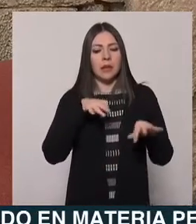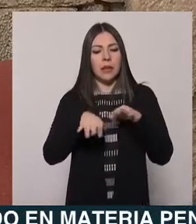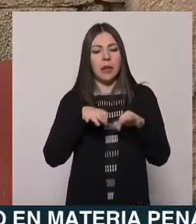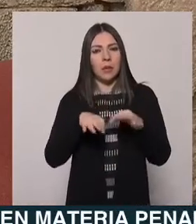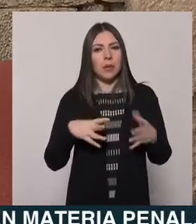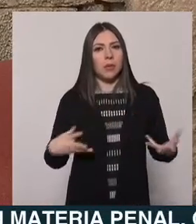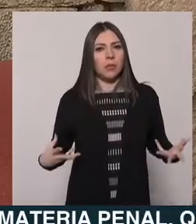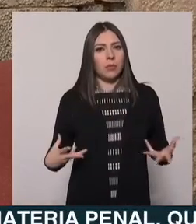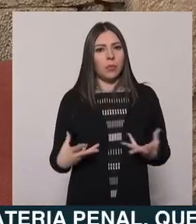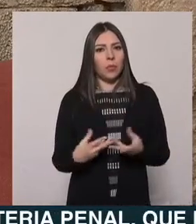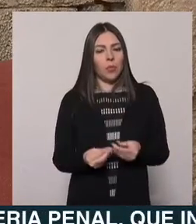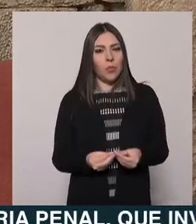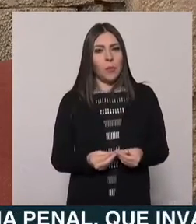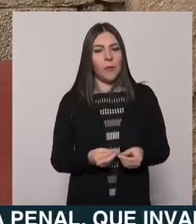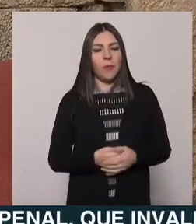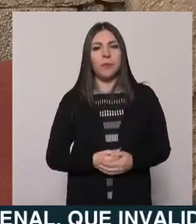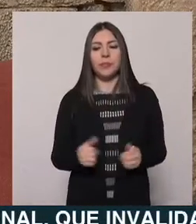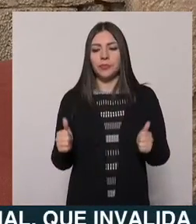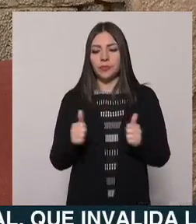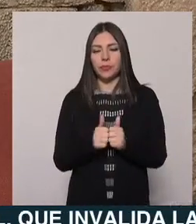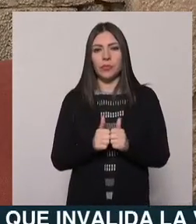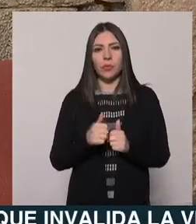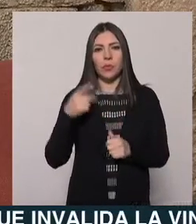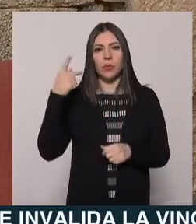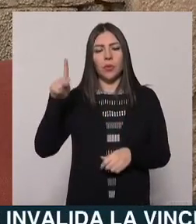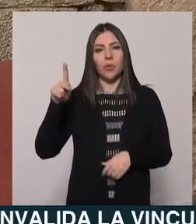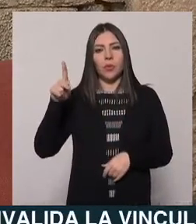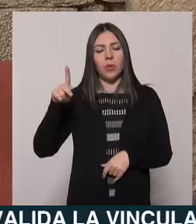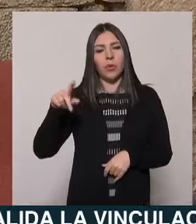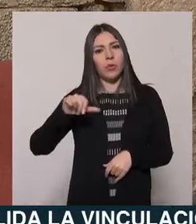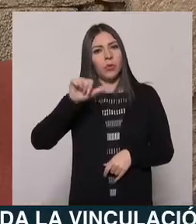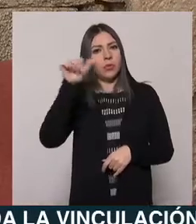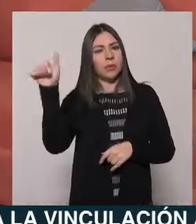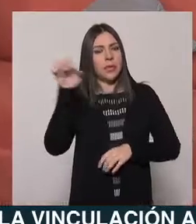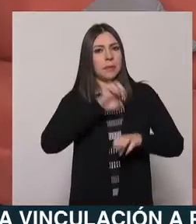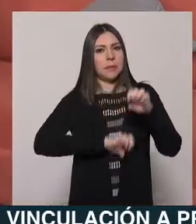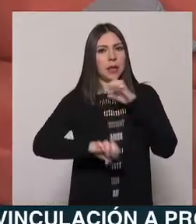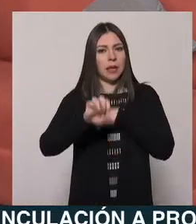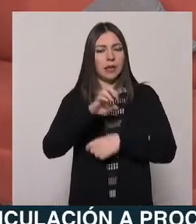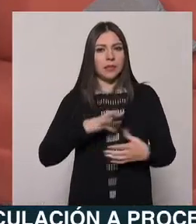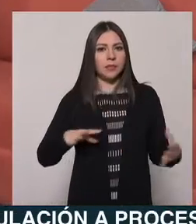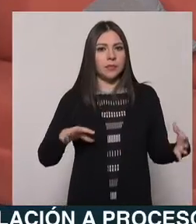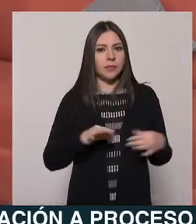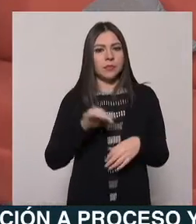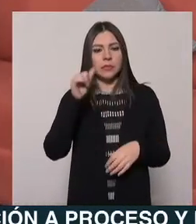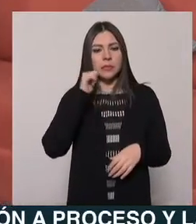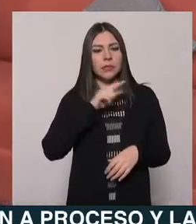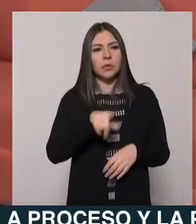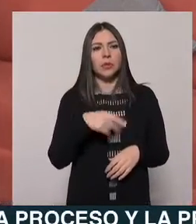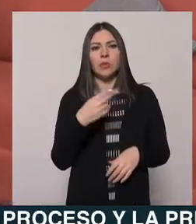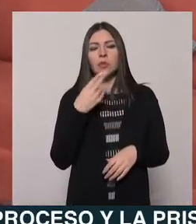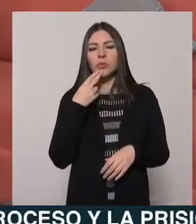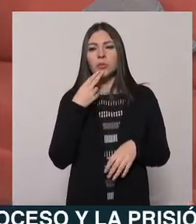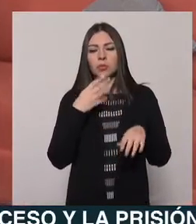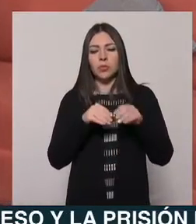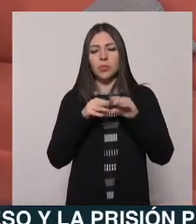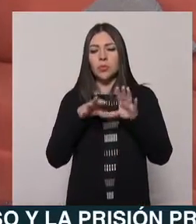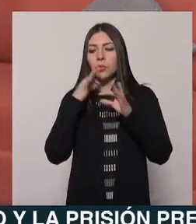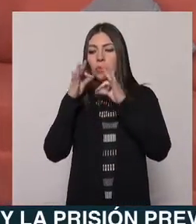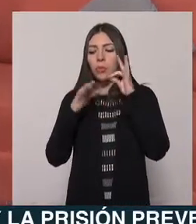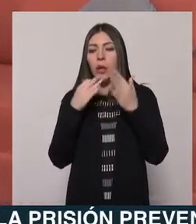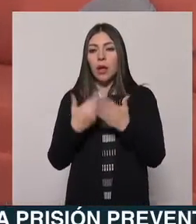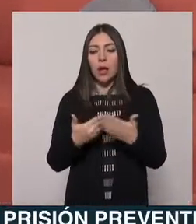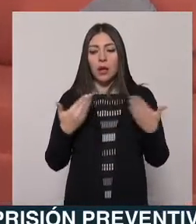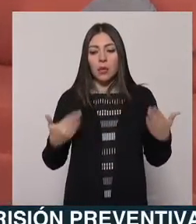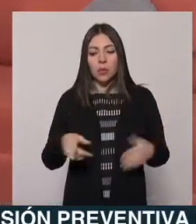en conjunto con las autoridades consulares que también utilizan todos los medios de comunicación hoy que tenemos a